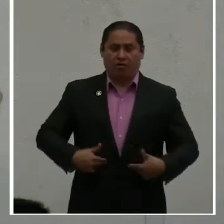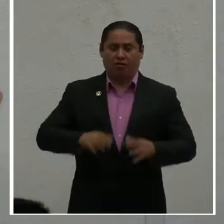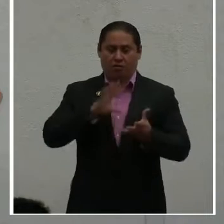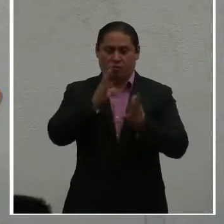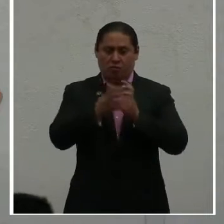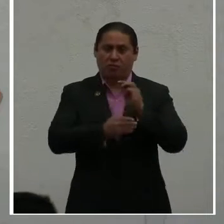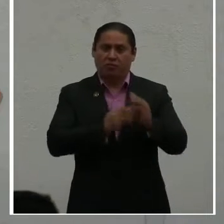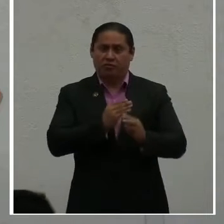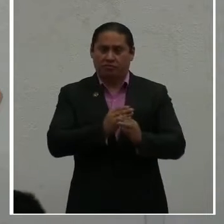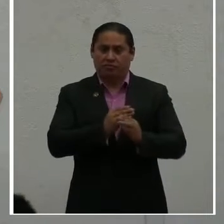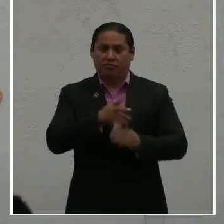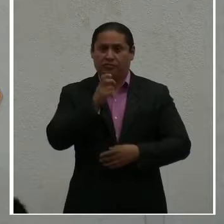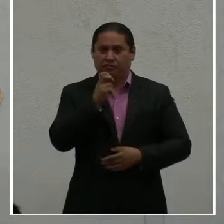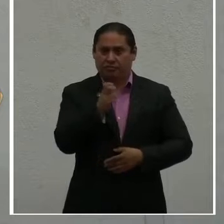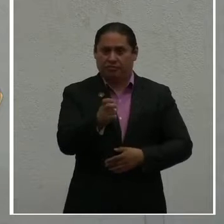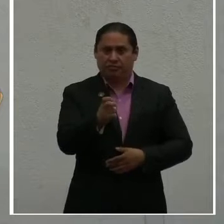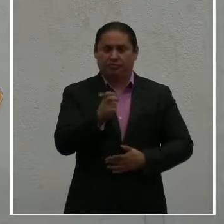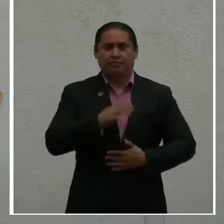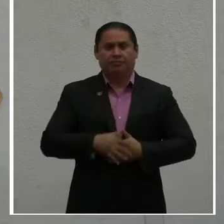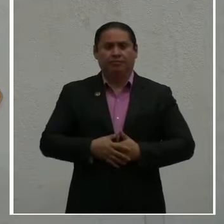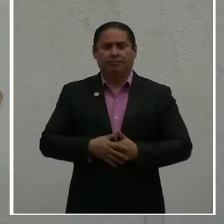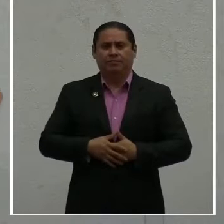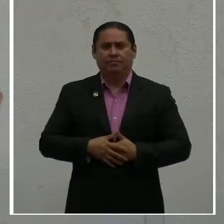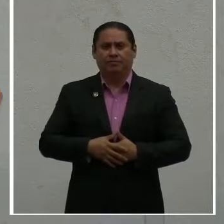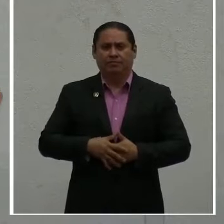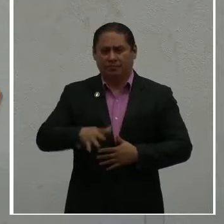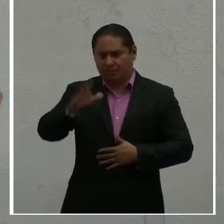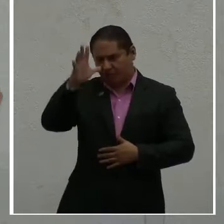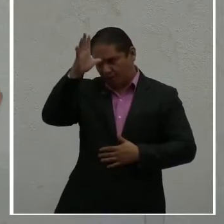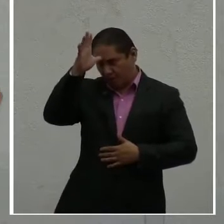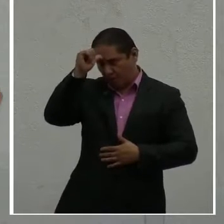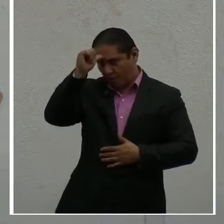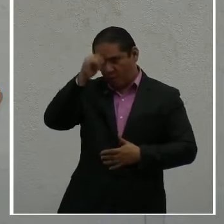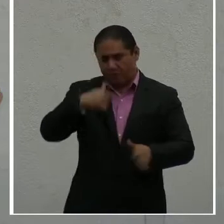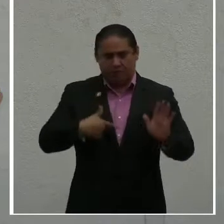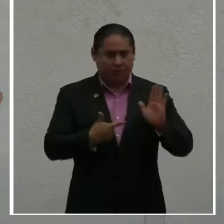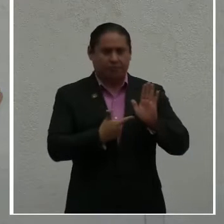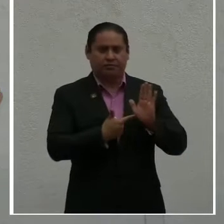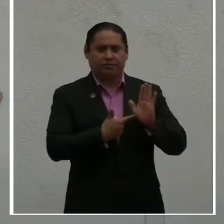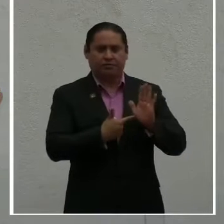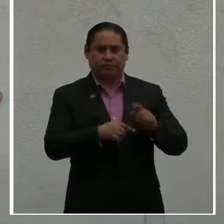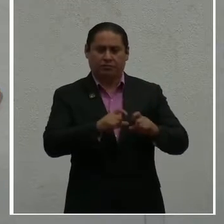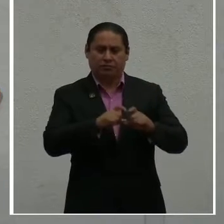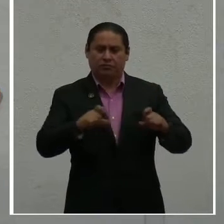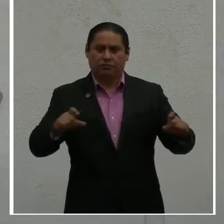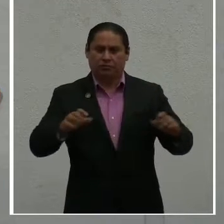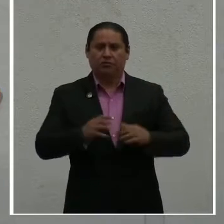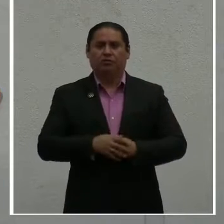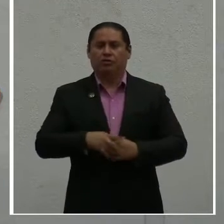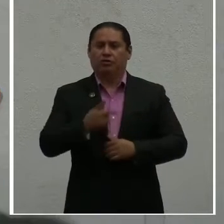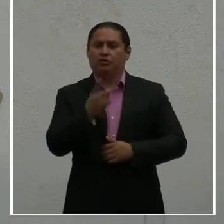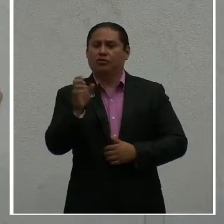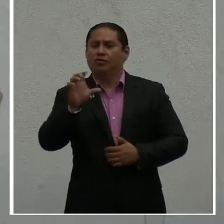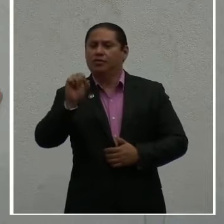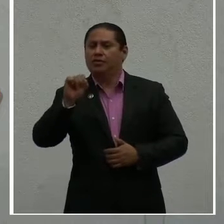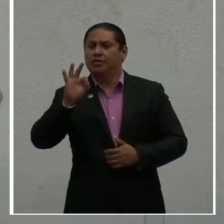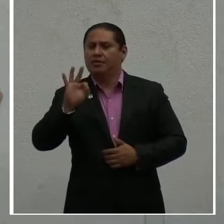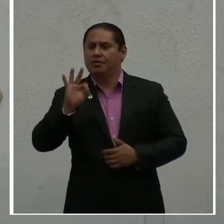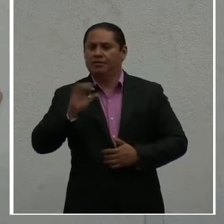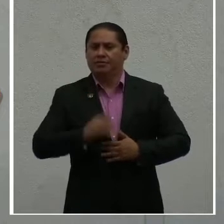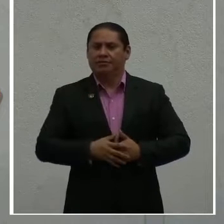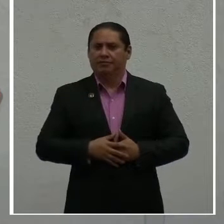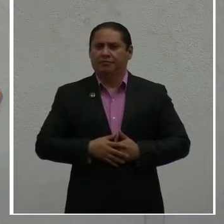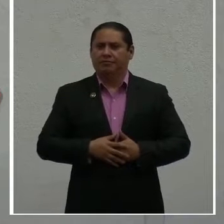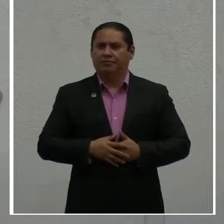ello que, de acuerdo a lo establecido en el decreto 263, por el que